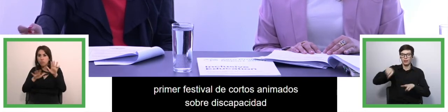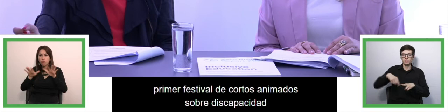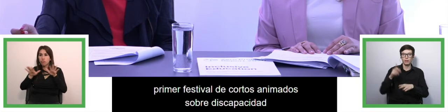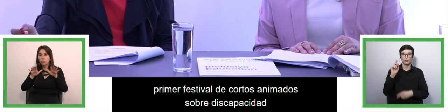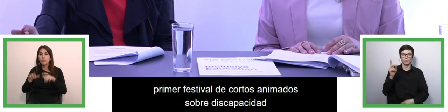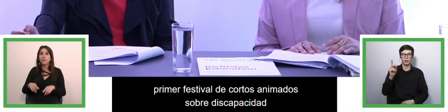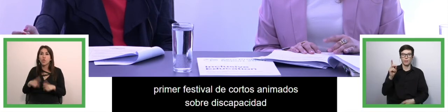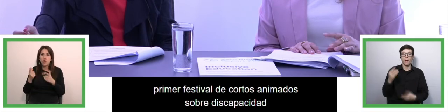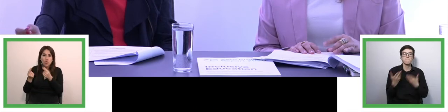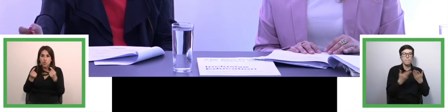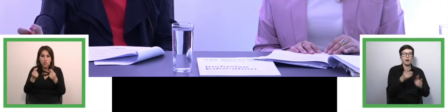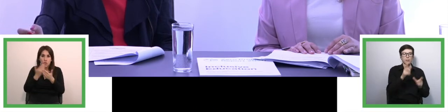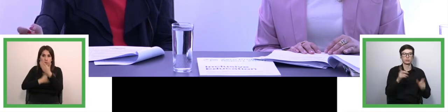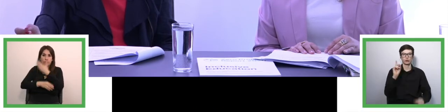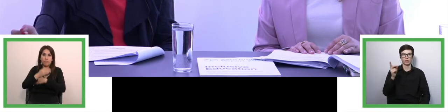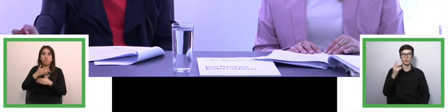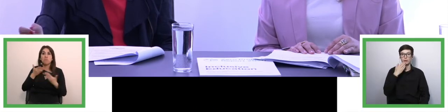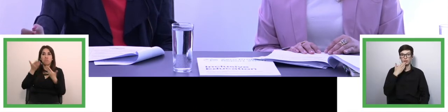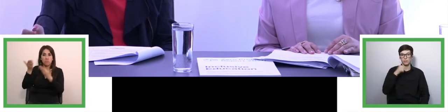redes sociales,